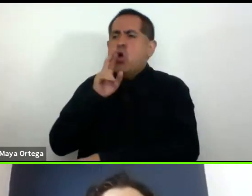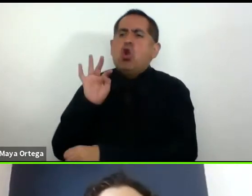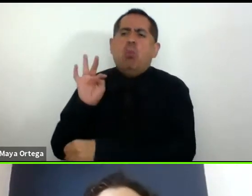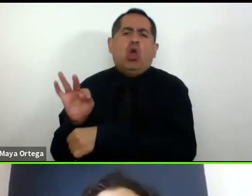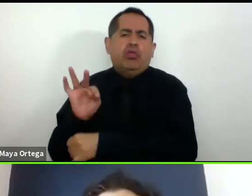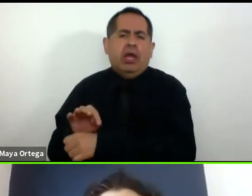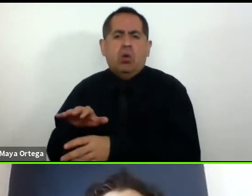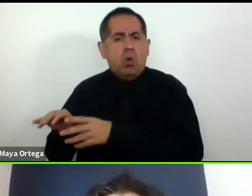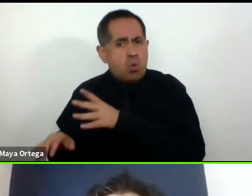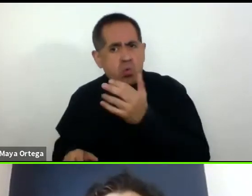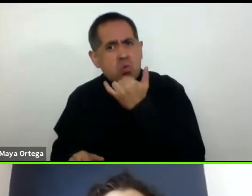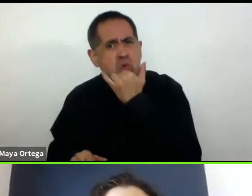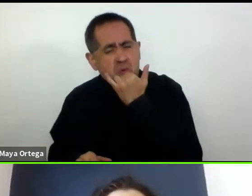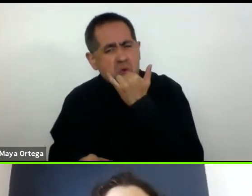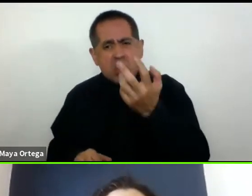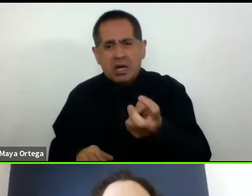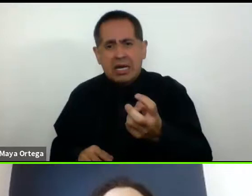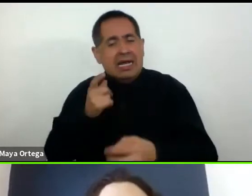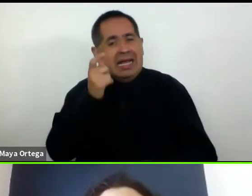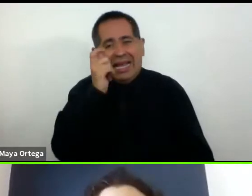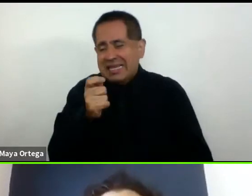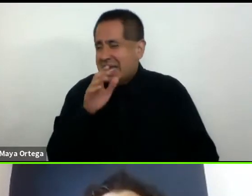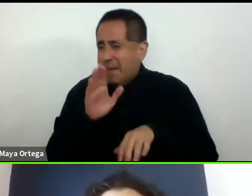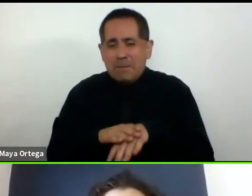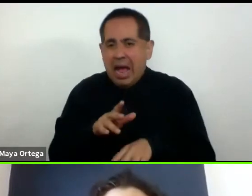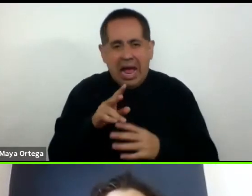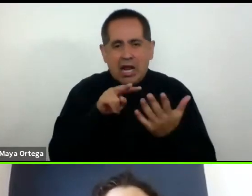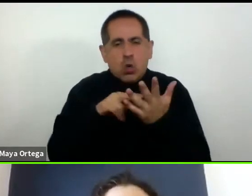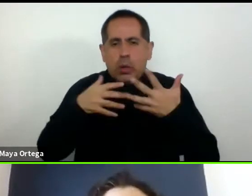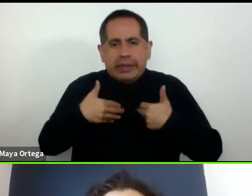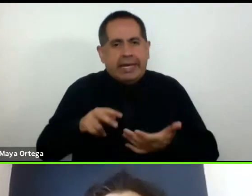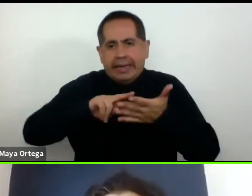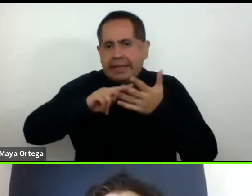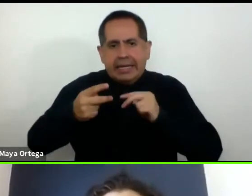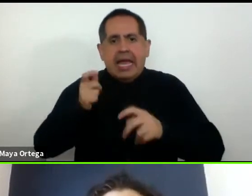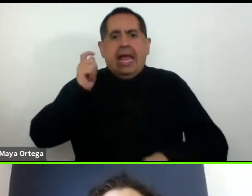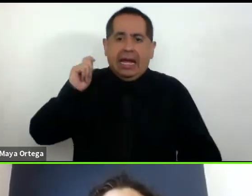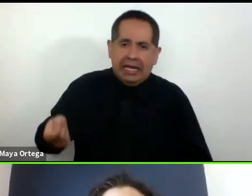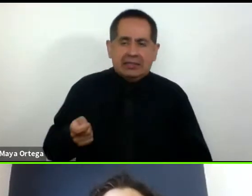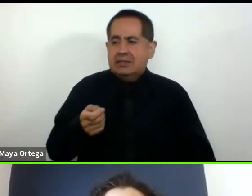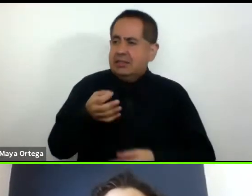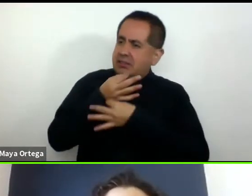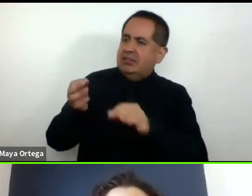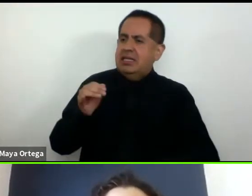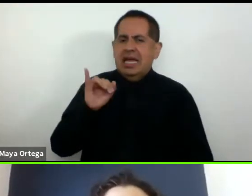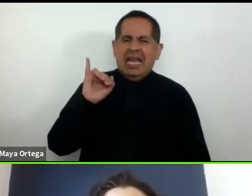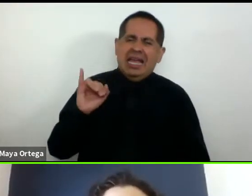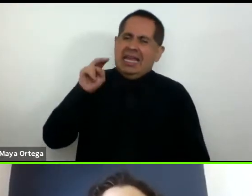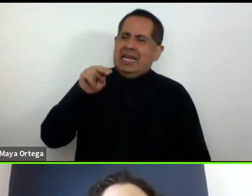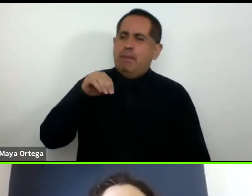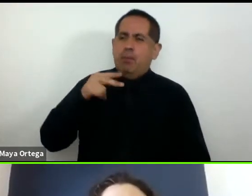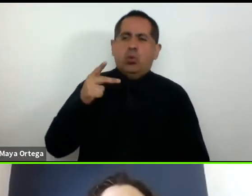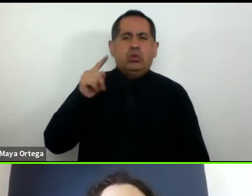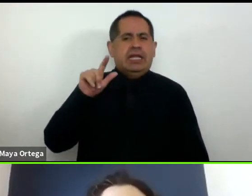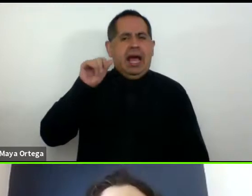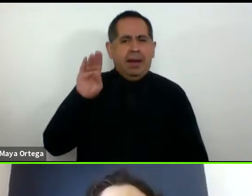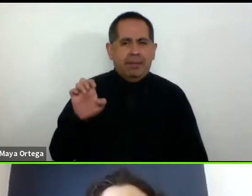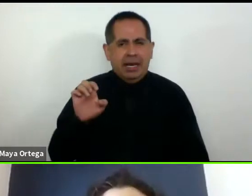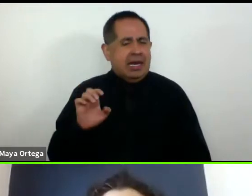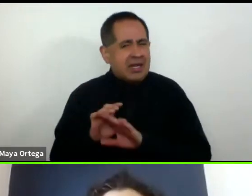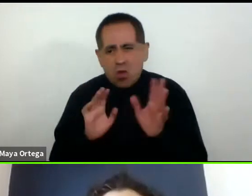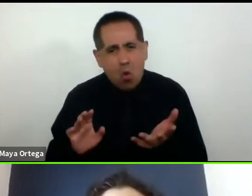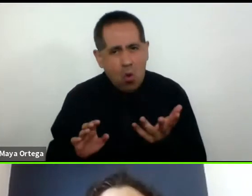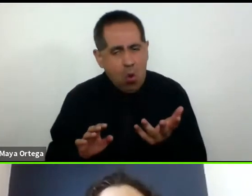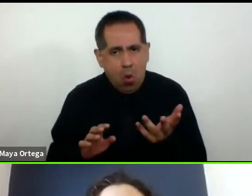cual está cargado justamente de malas interpretaciones sobre lo que implica la declaración de inimputabilidad o lo que implica implementar